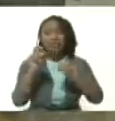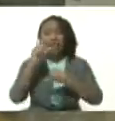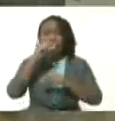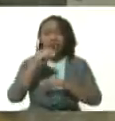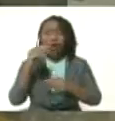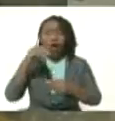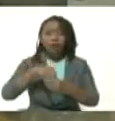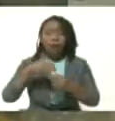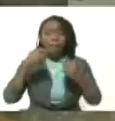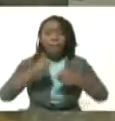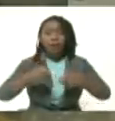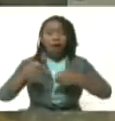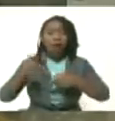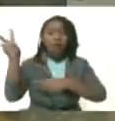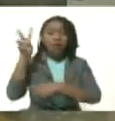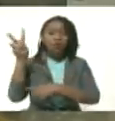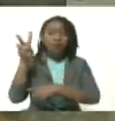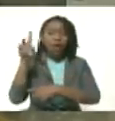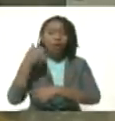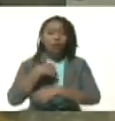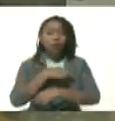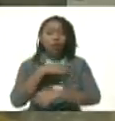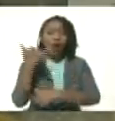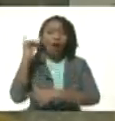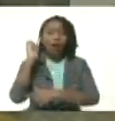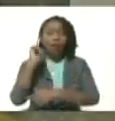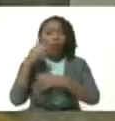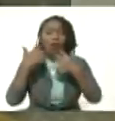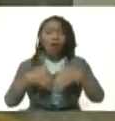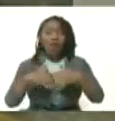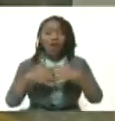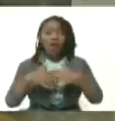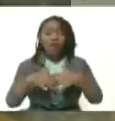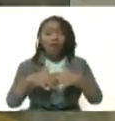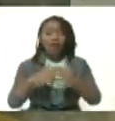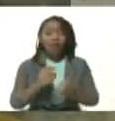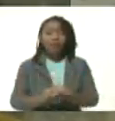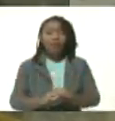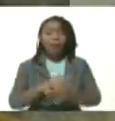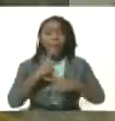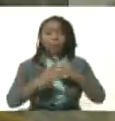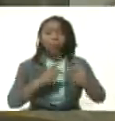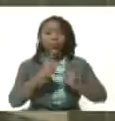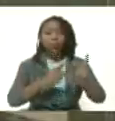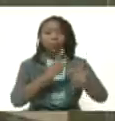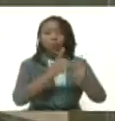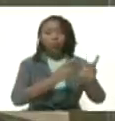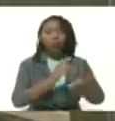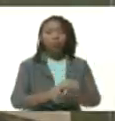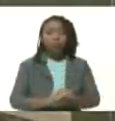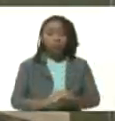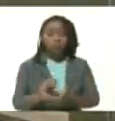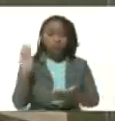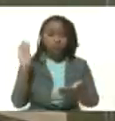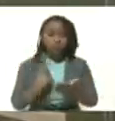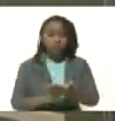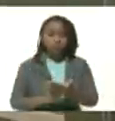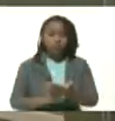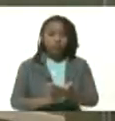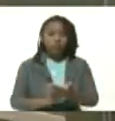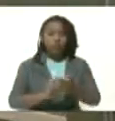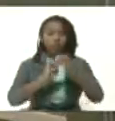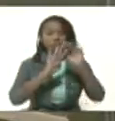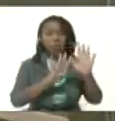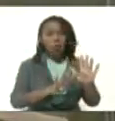el mercado venezolano. Tenemos una planta productiva instalada entre